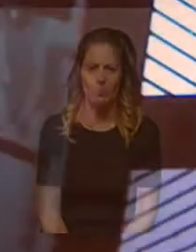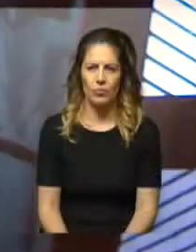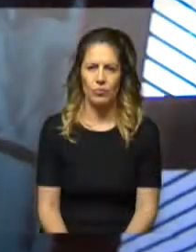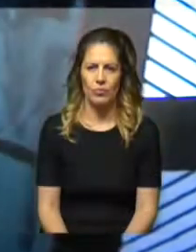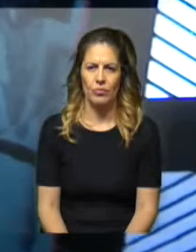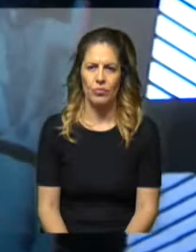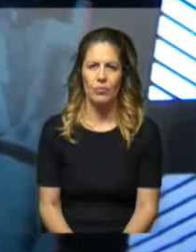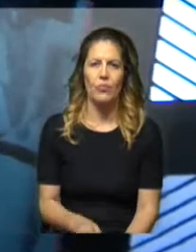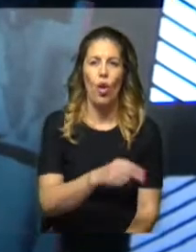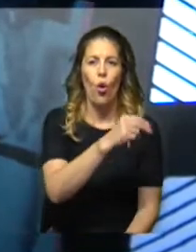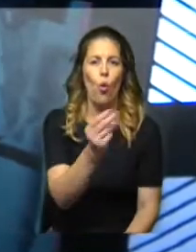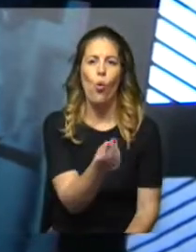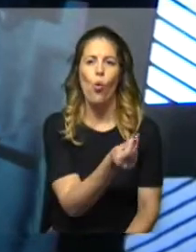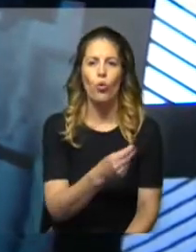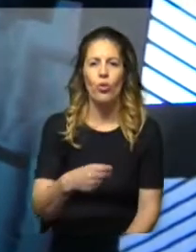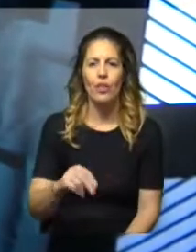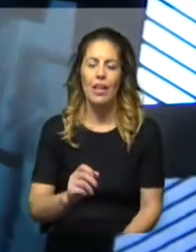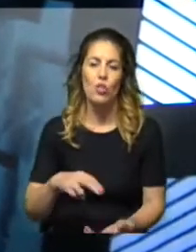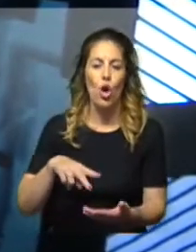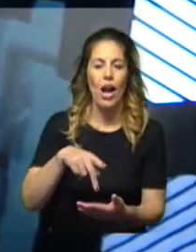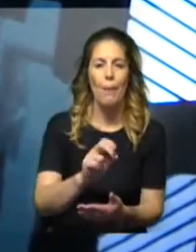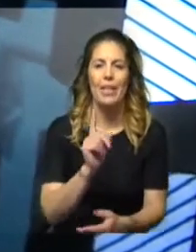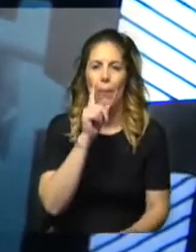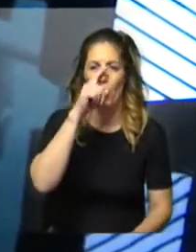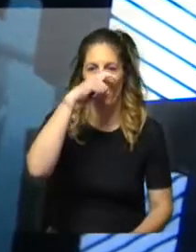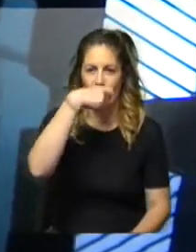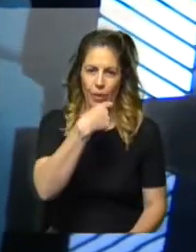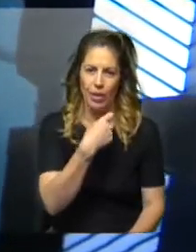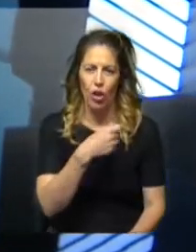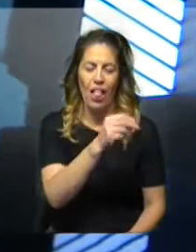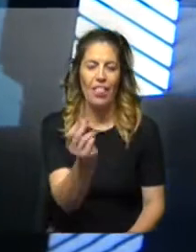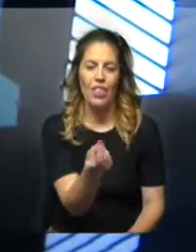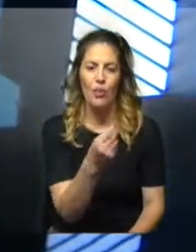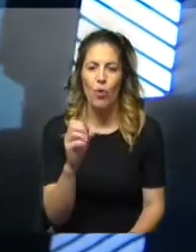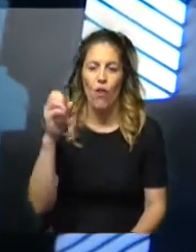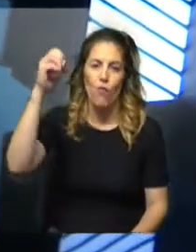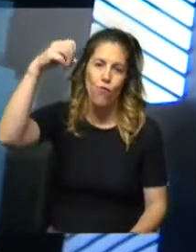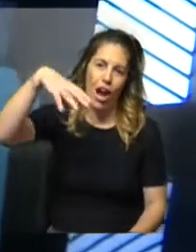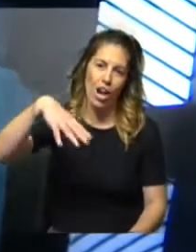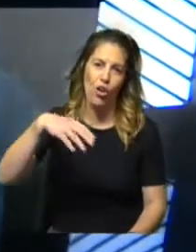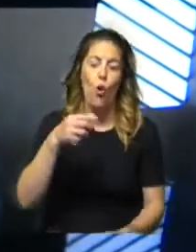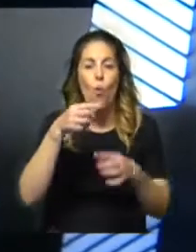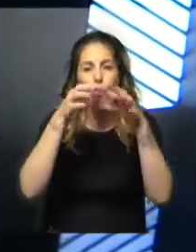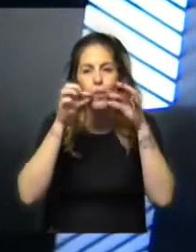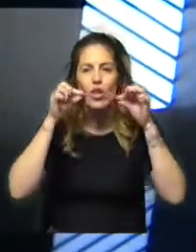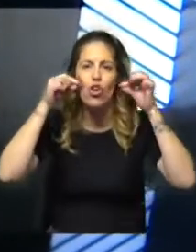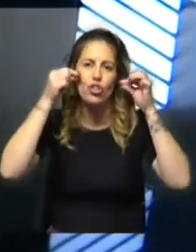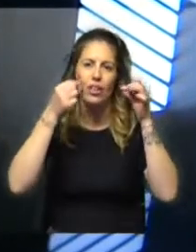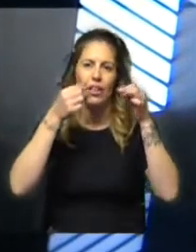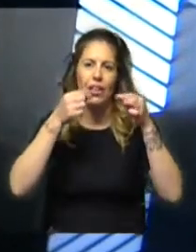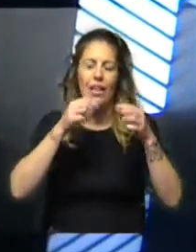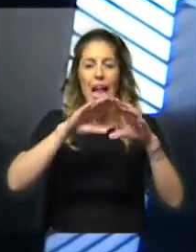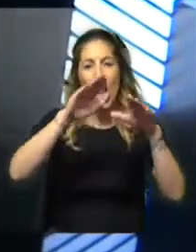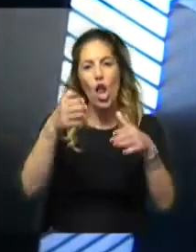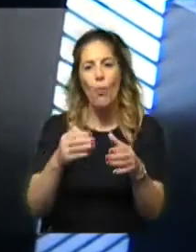un trazo peregrino camina por Montevideo dibuja un faro un bigote el